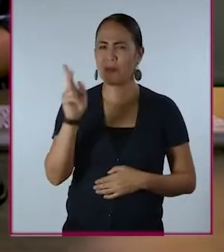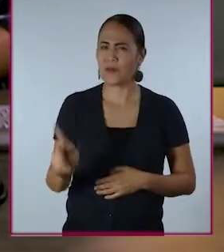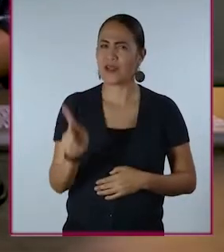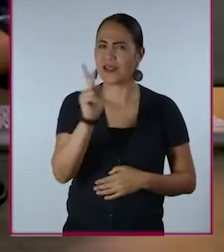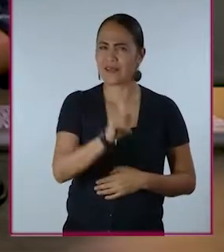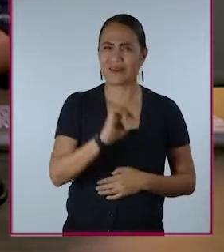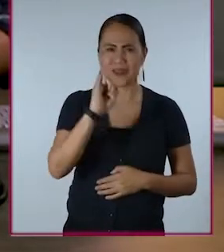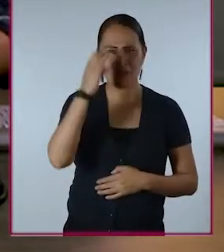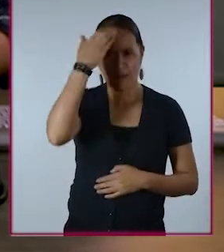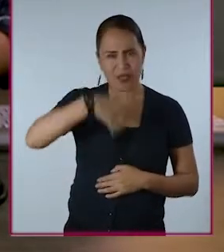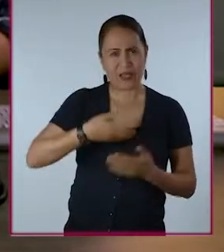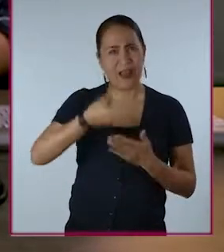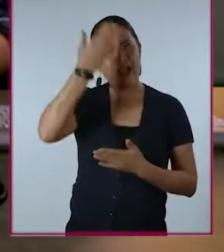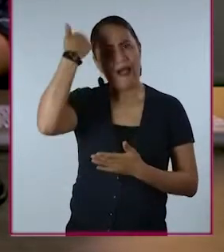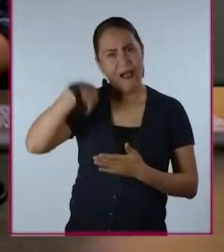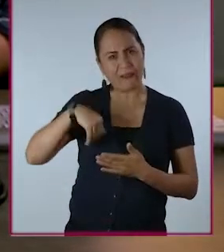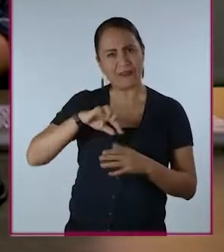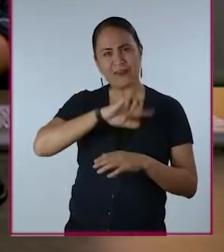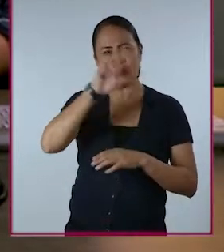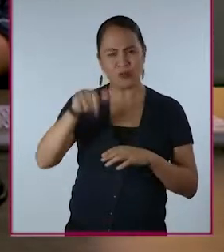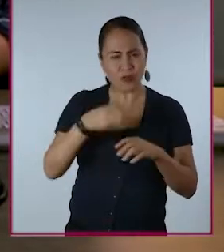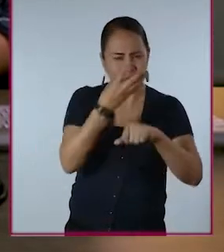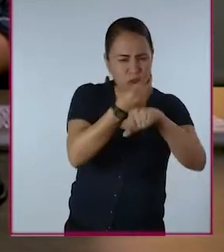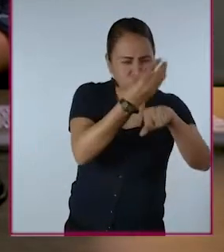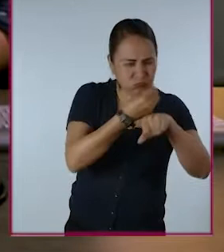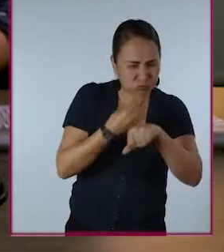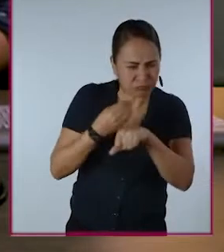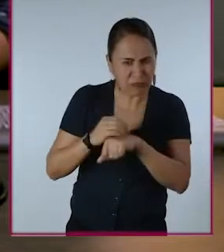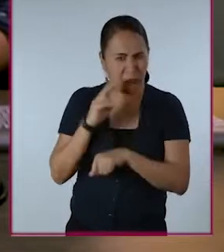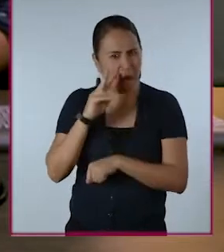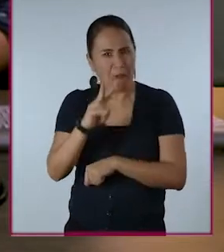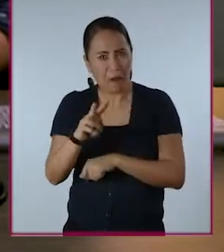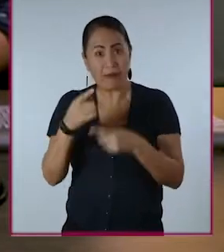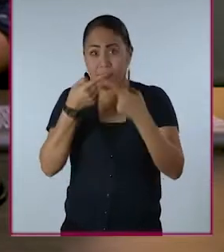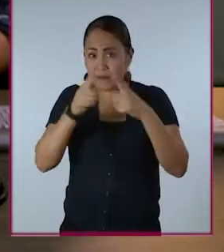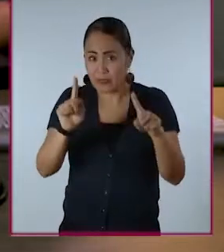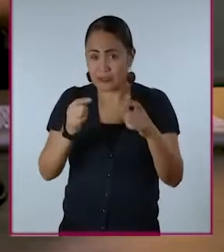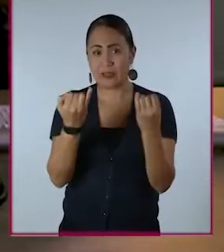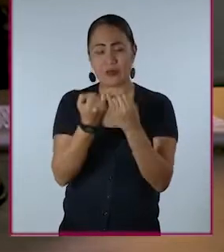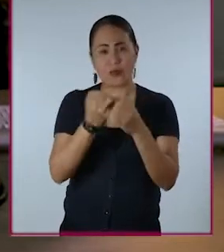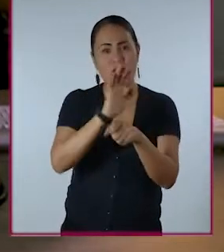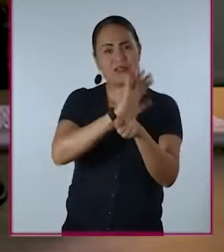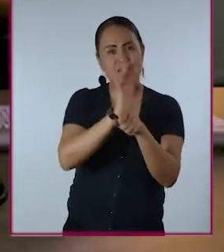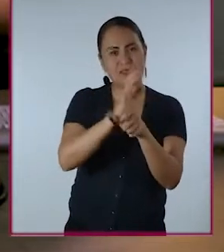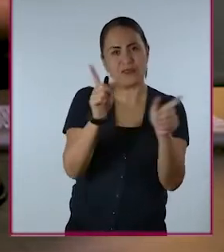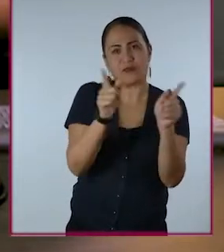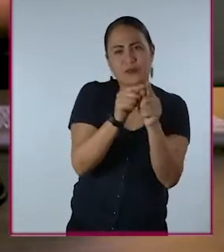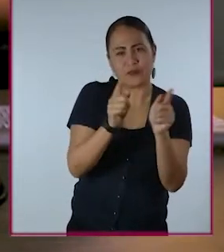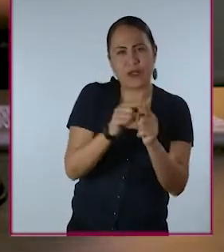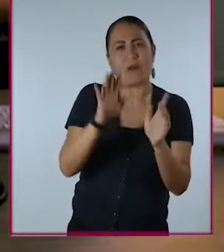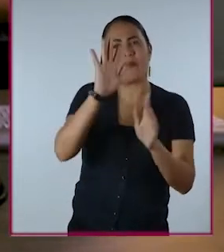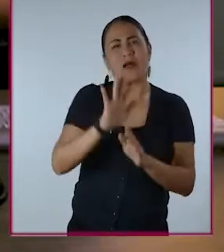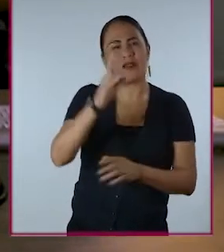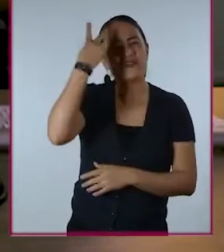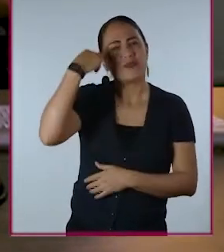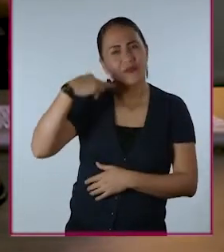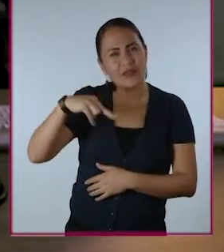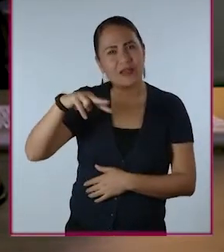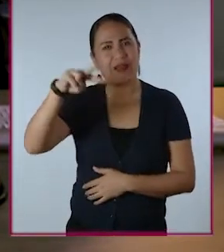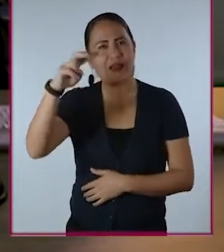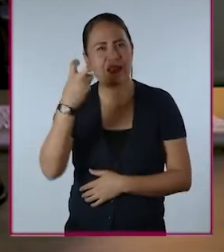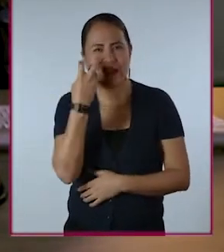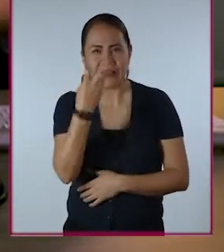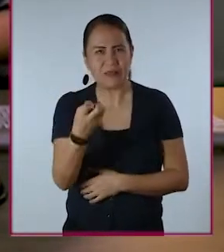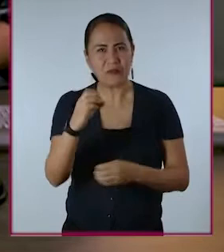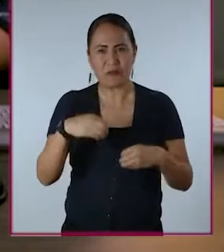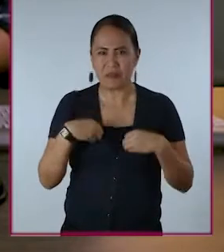ven las imágenes antes y después de ser restauradas. En el caso de los documentales, es como si viajáramos a ese lugar para presenciar un momento en la